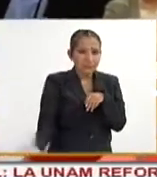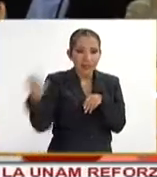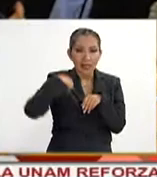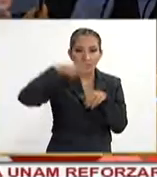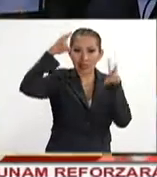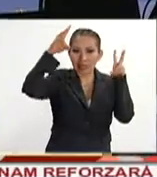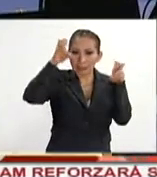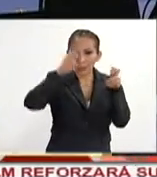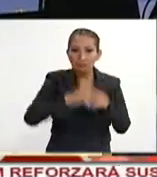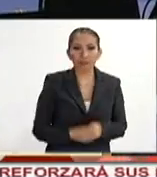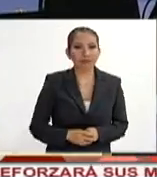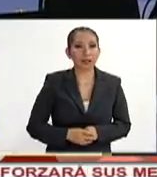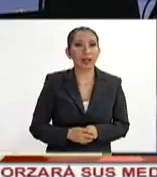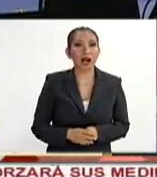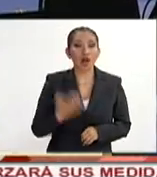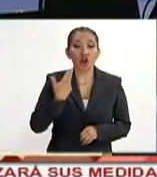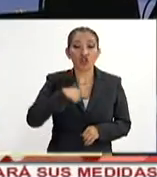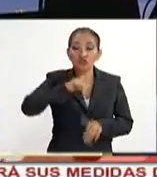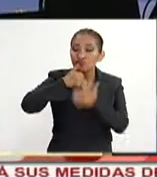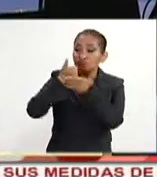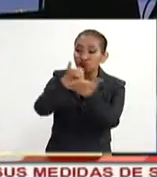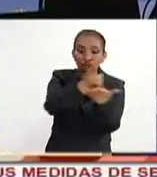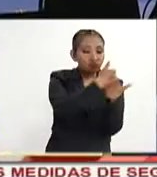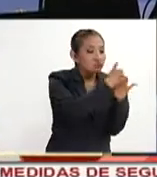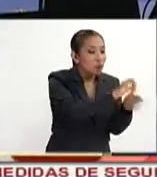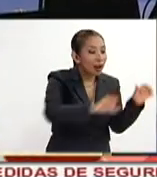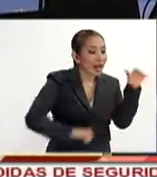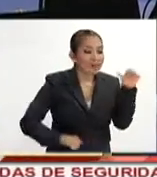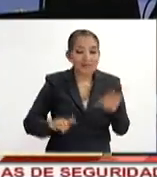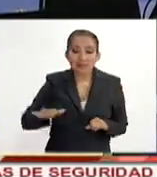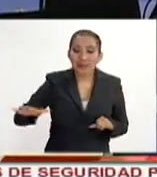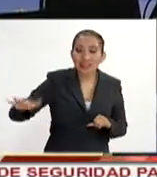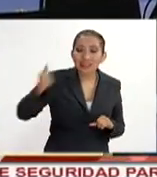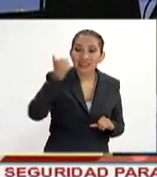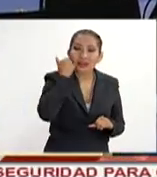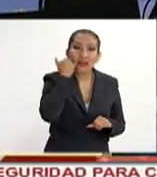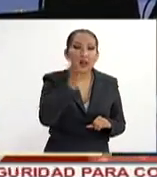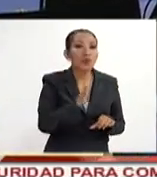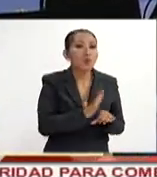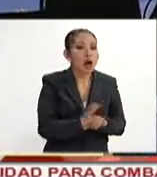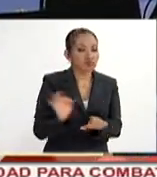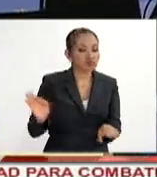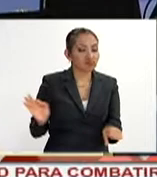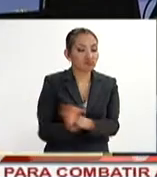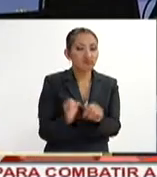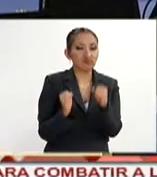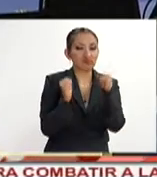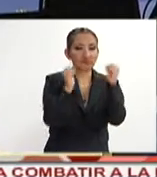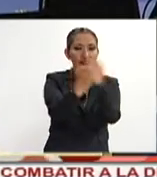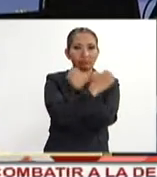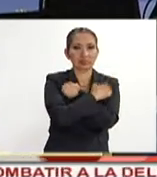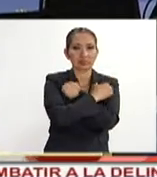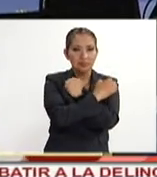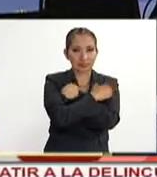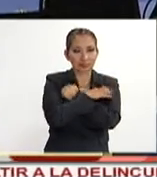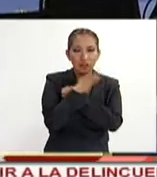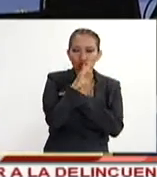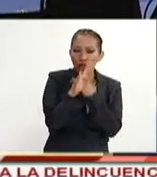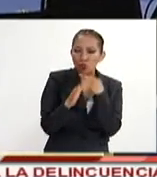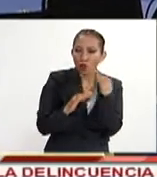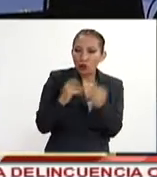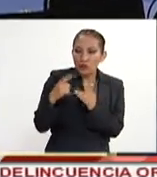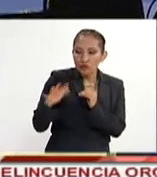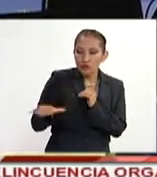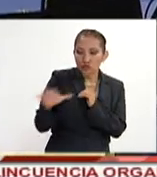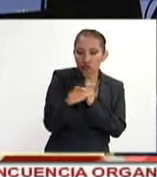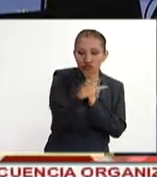materia. Nos solidarizamos con acciones que buscan el fortalecimiento educativo en todas